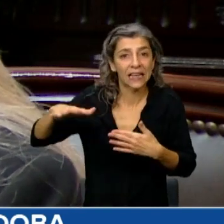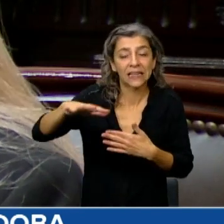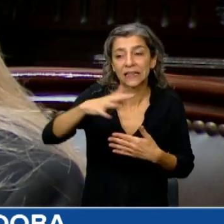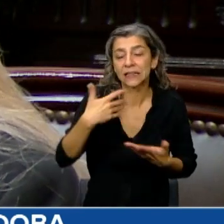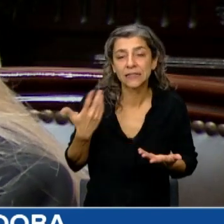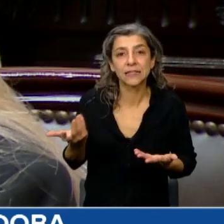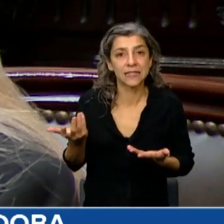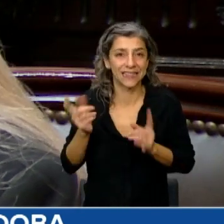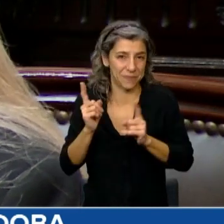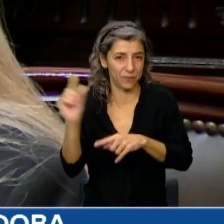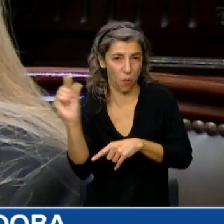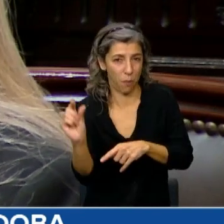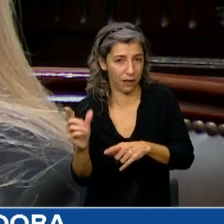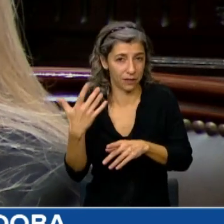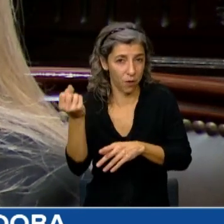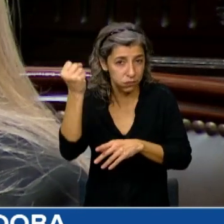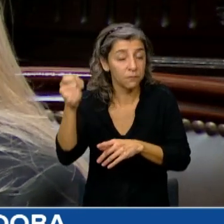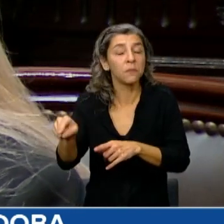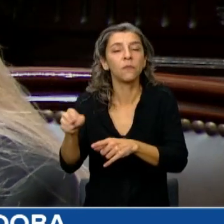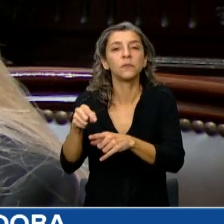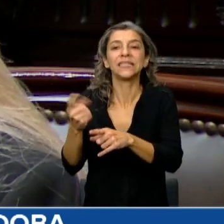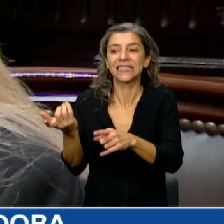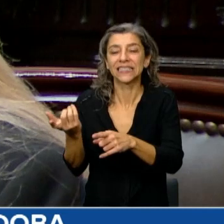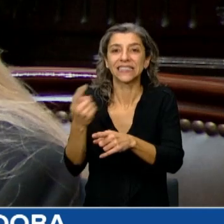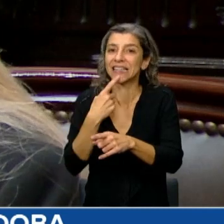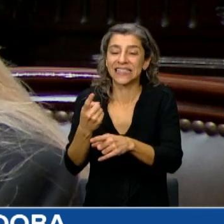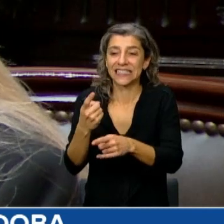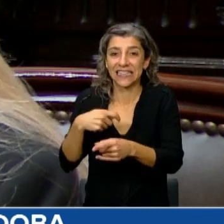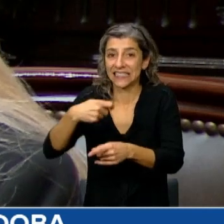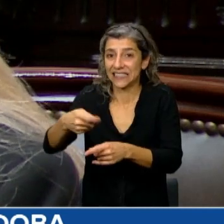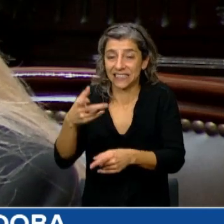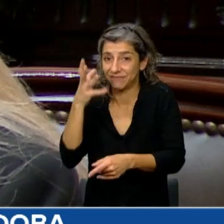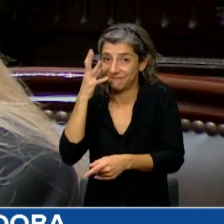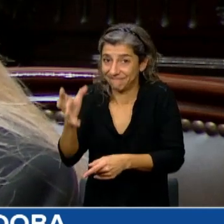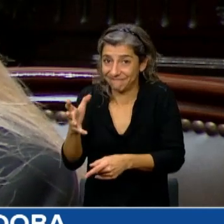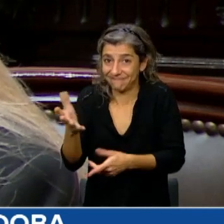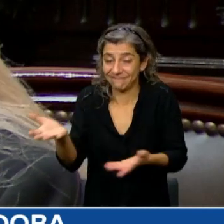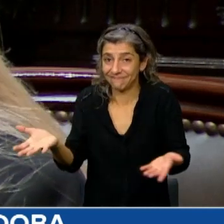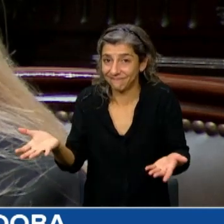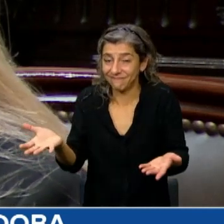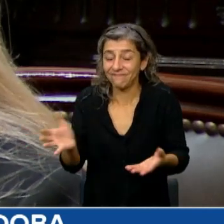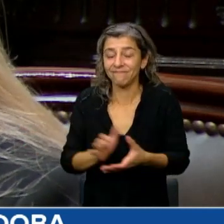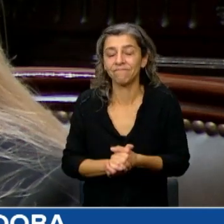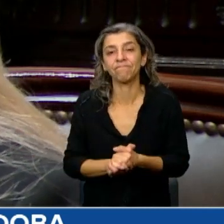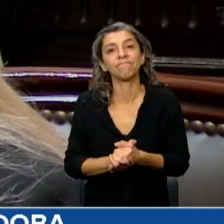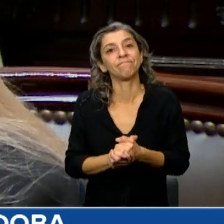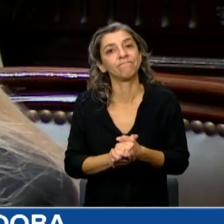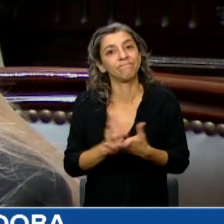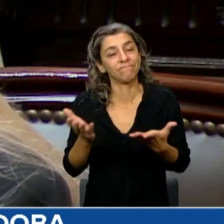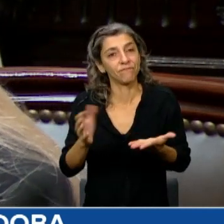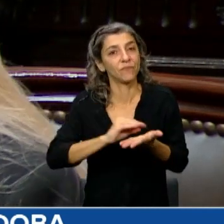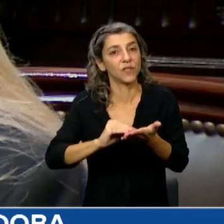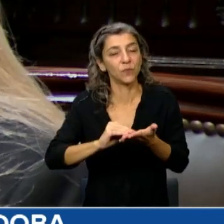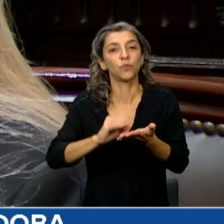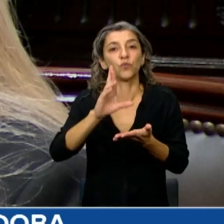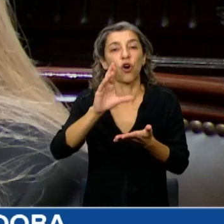sido tomadores de estos préstamos, los consideran onerosos. Por eso es que el diputado